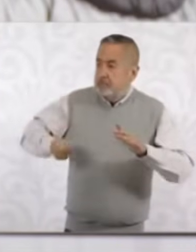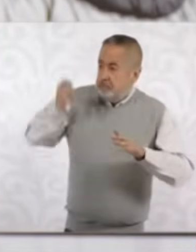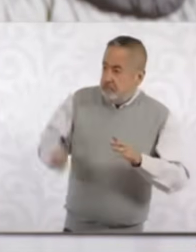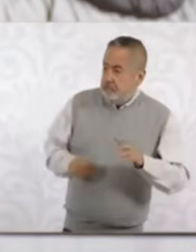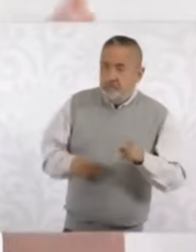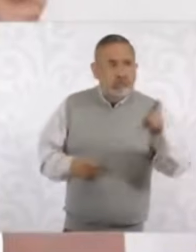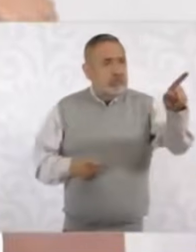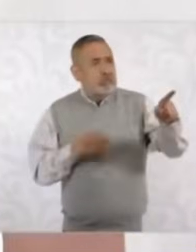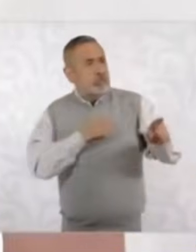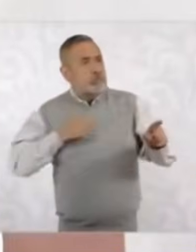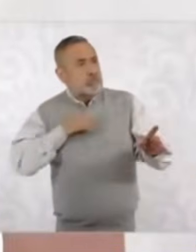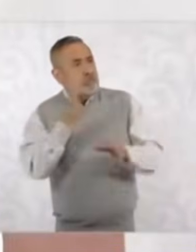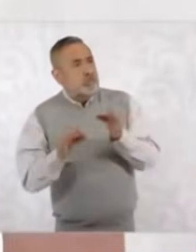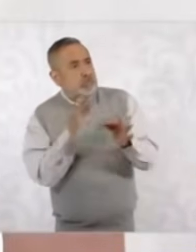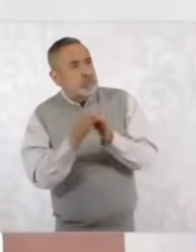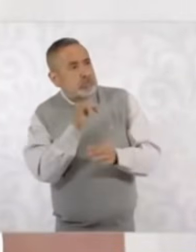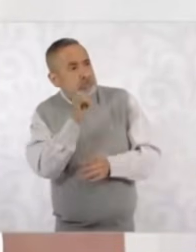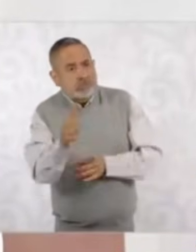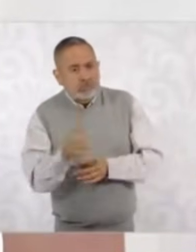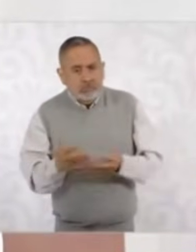¿qué pasa?